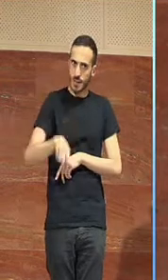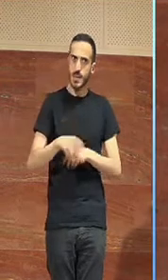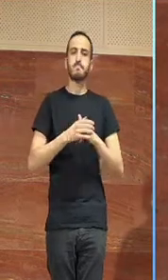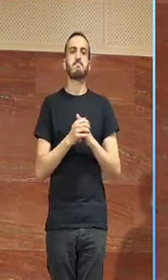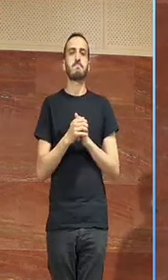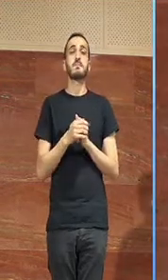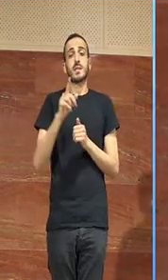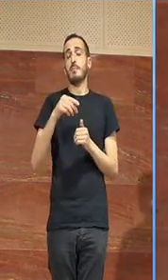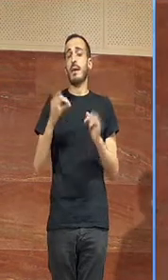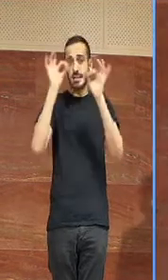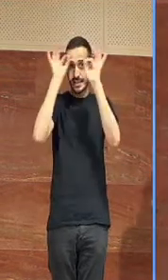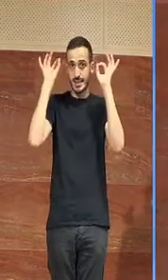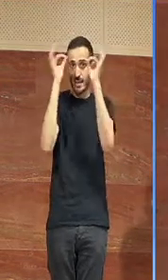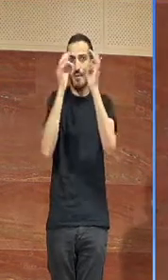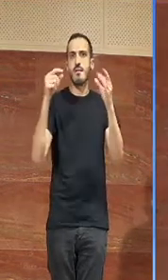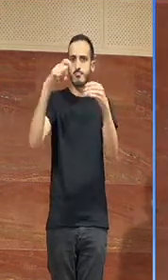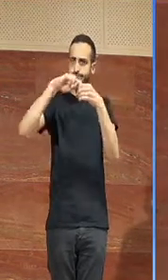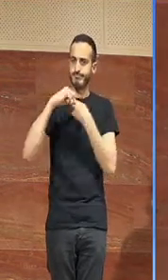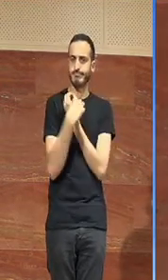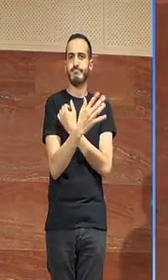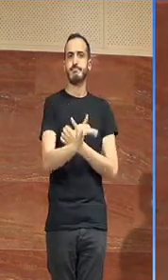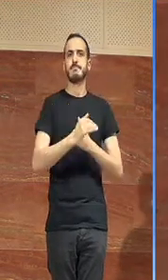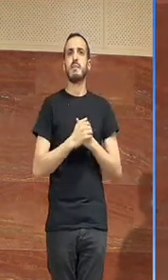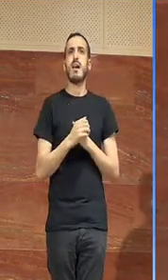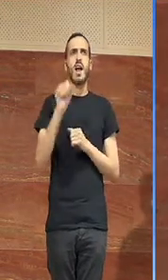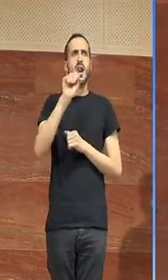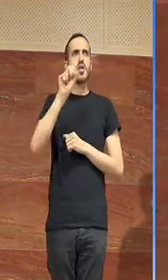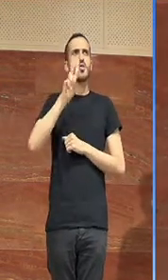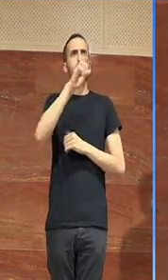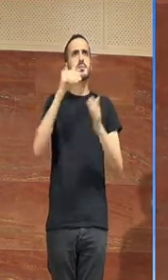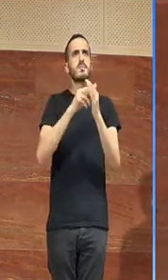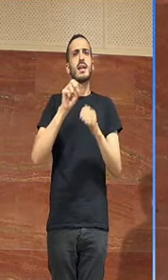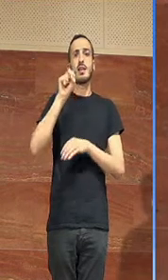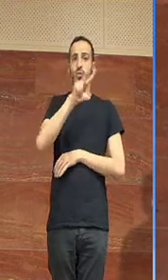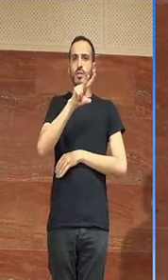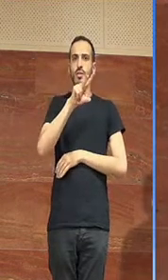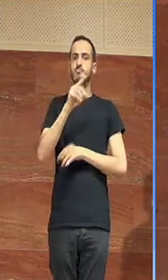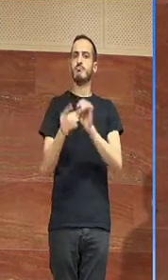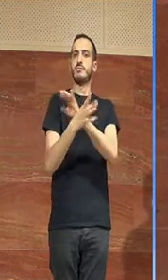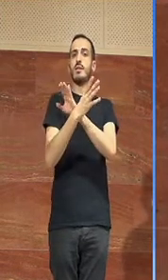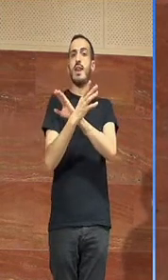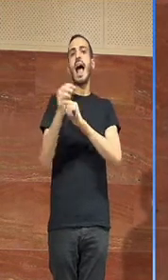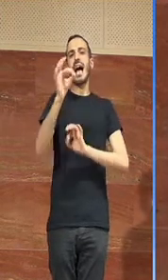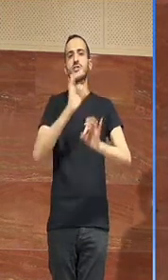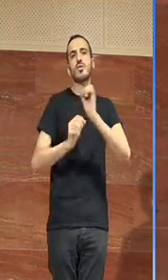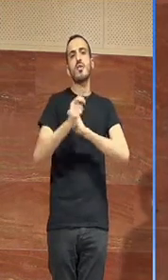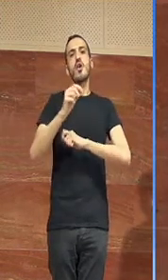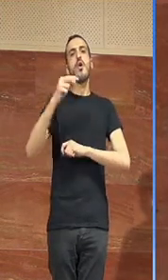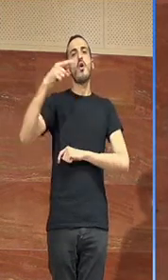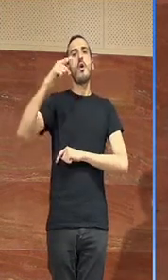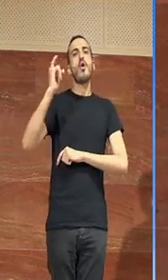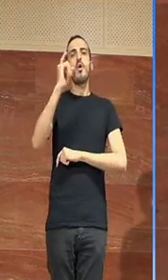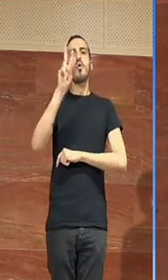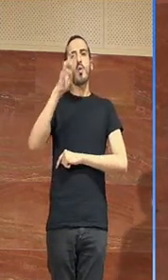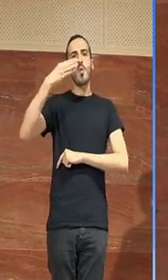también en seminarios, ¿no? En el 2012 funda la Asociación Jubilares, cuyo fin es la mejora de la sociedad a